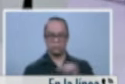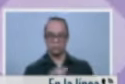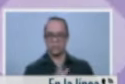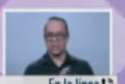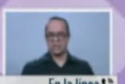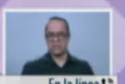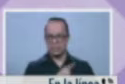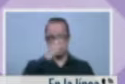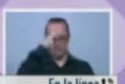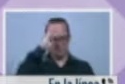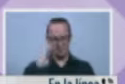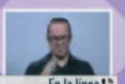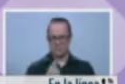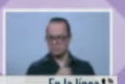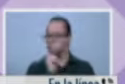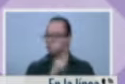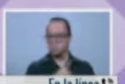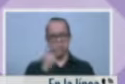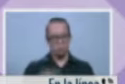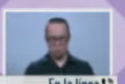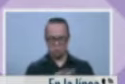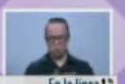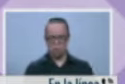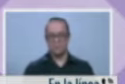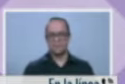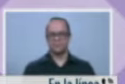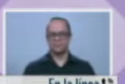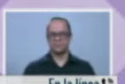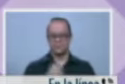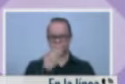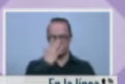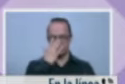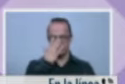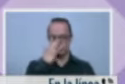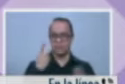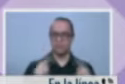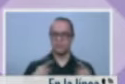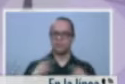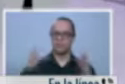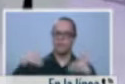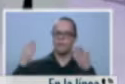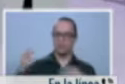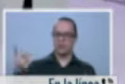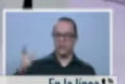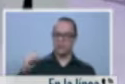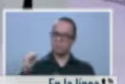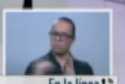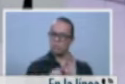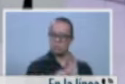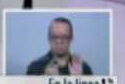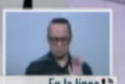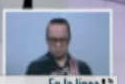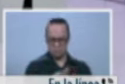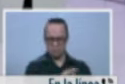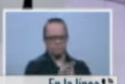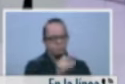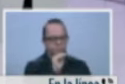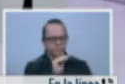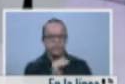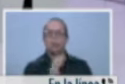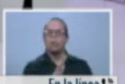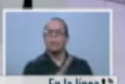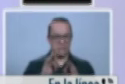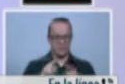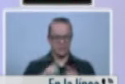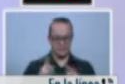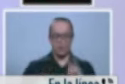están estudiadas o memorizadas, y que eso nos da una idea, insisto, del tipo de líder al que nosotros aspiramos a tener.